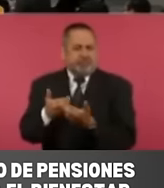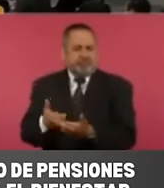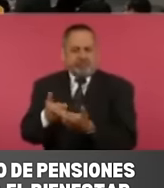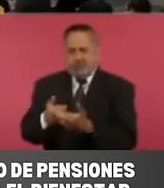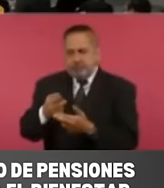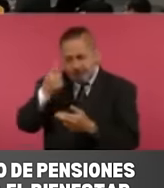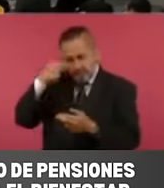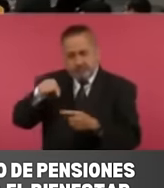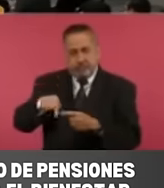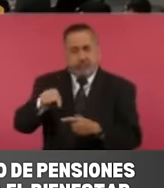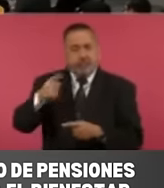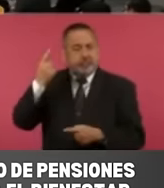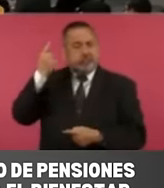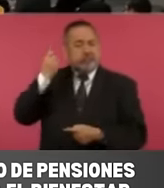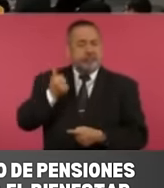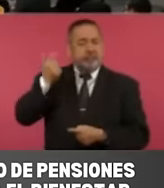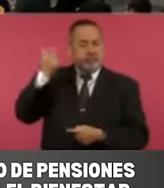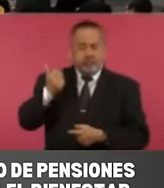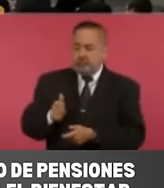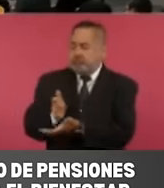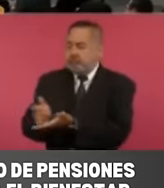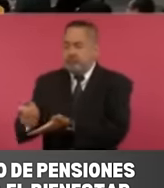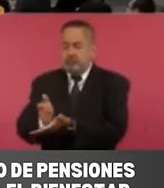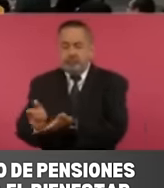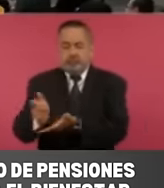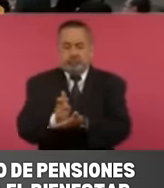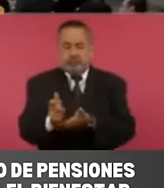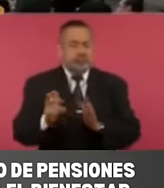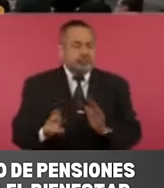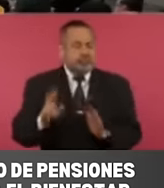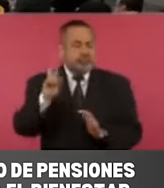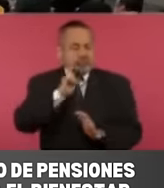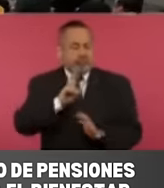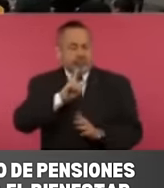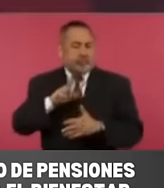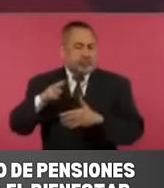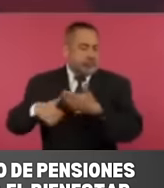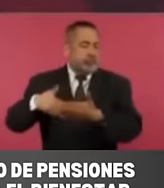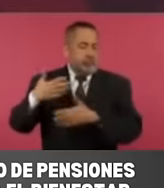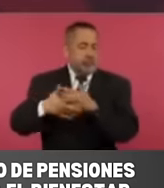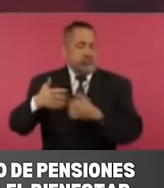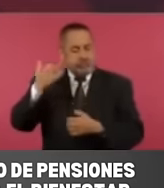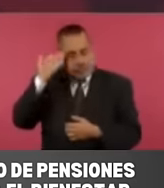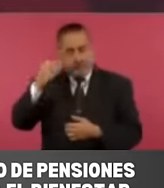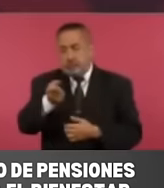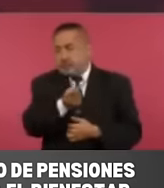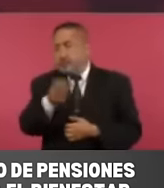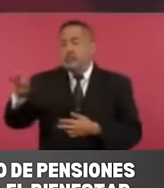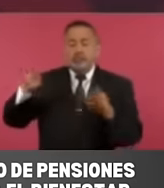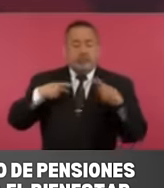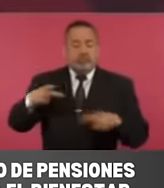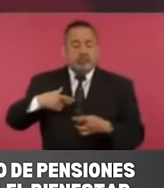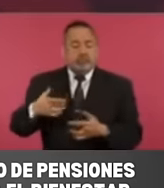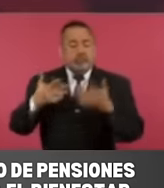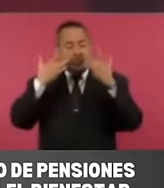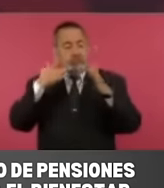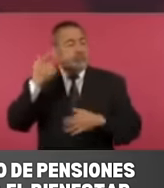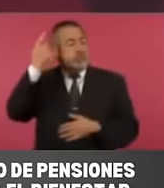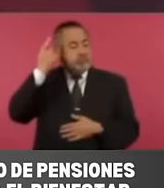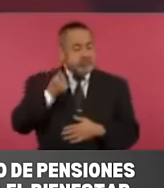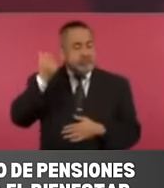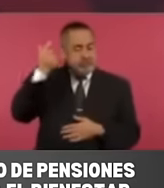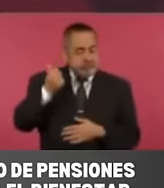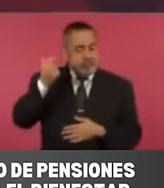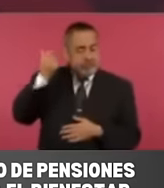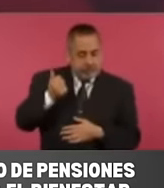de pensión para que, en la medida que se vaya venciendo el plazo de las jubilaciones, se